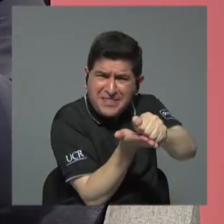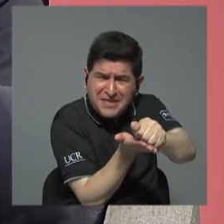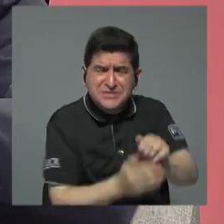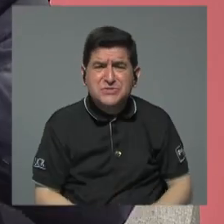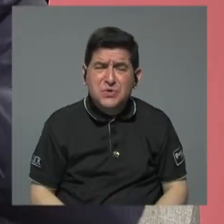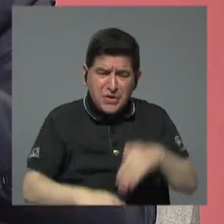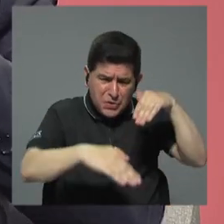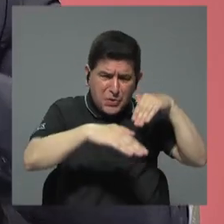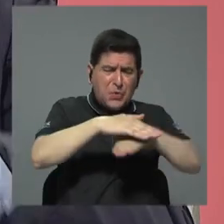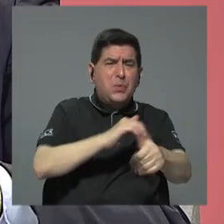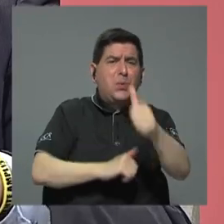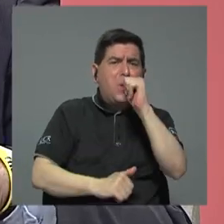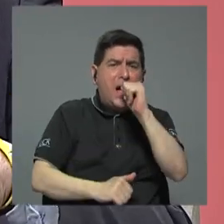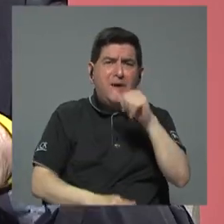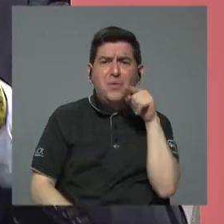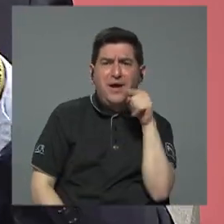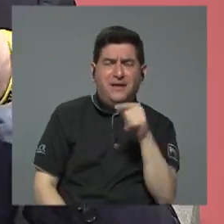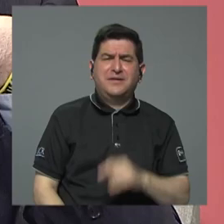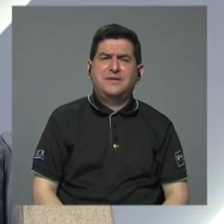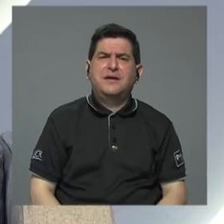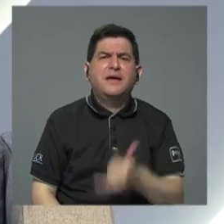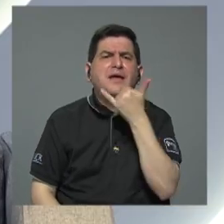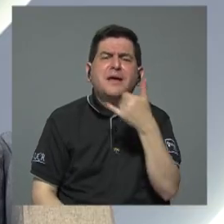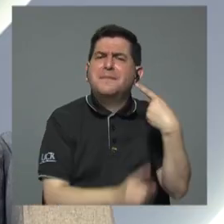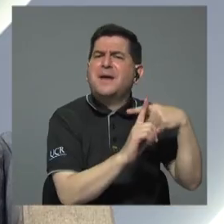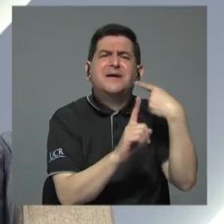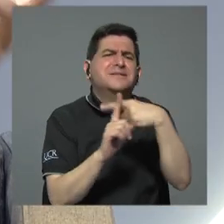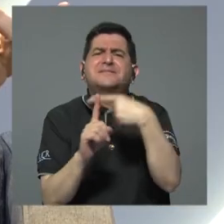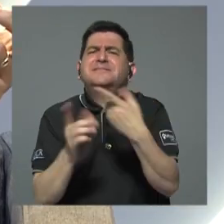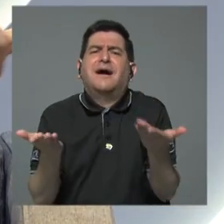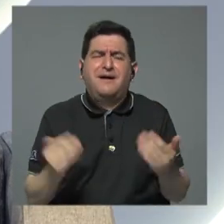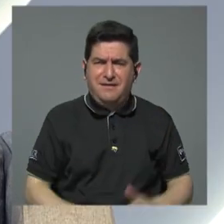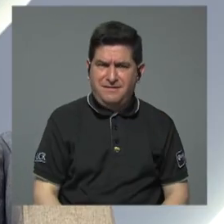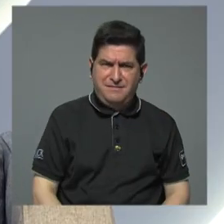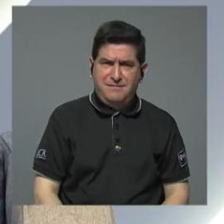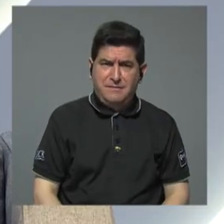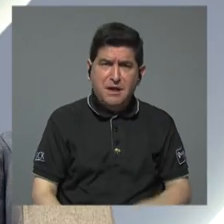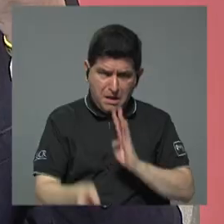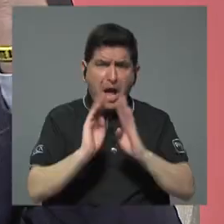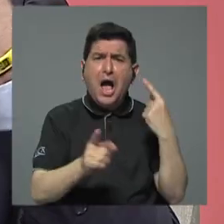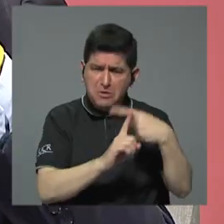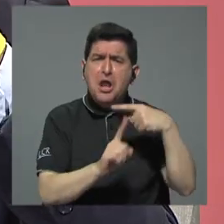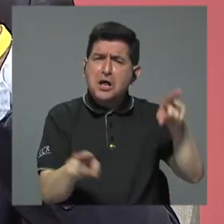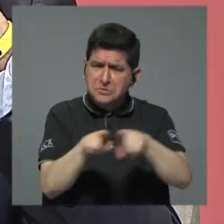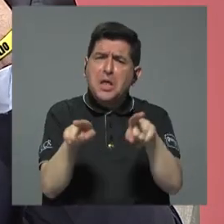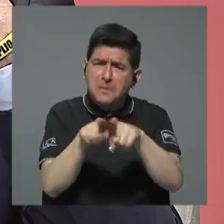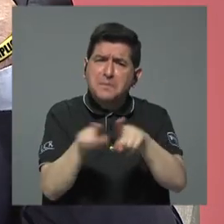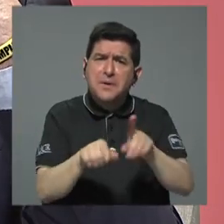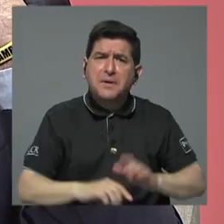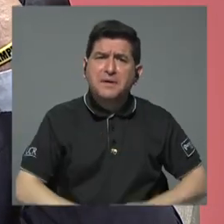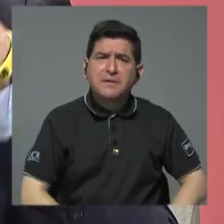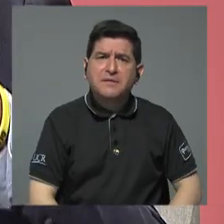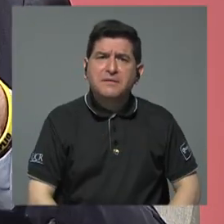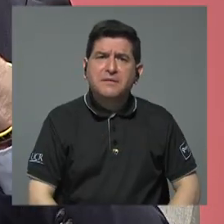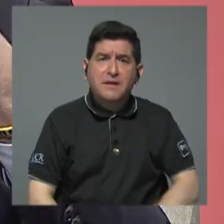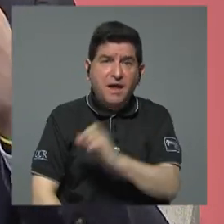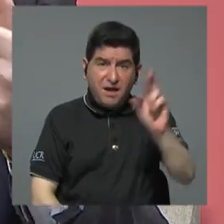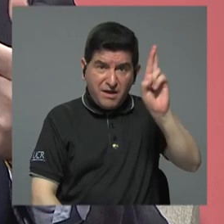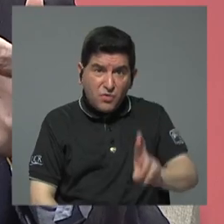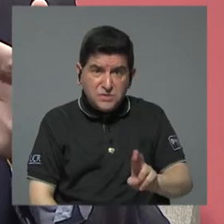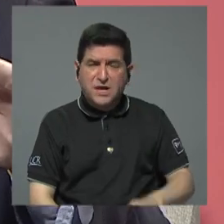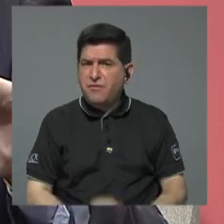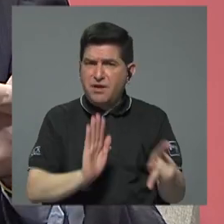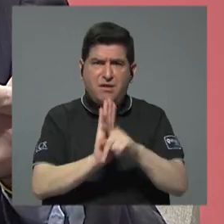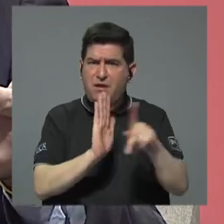ricos subsuelos de aguas subterráneas. ¿Qué pasa con Cruzita, José María Villalta? Sí, esto que hablemos de Cruzitas también. En Costa Rica no